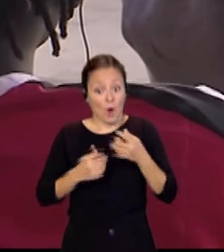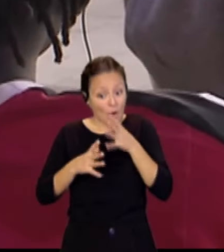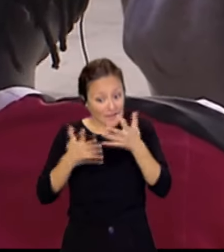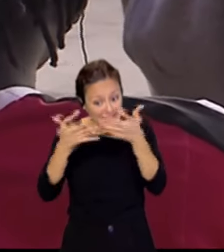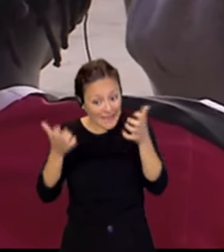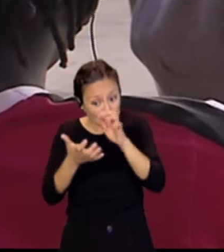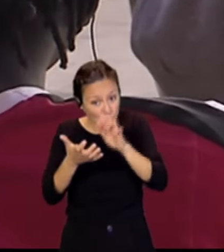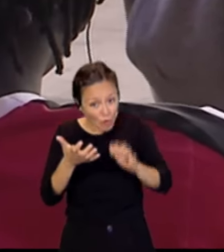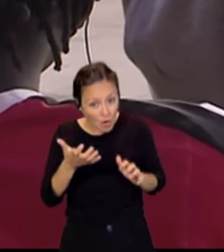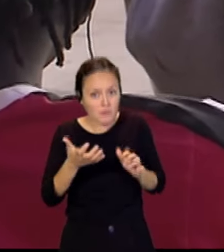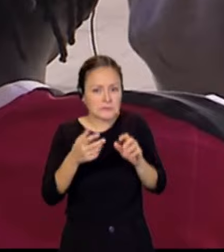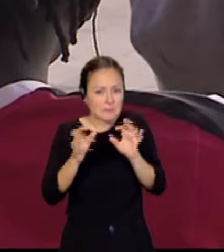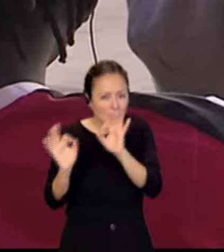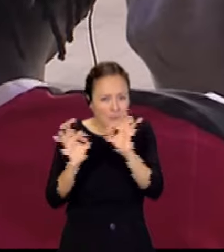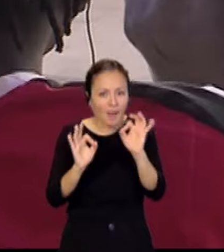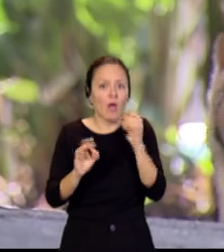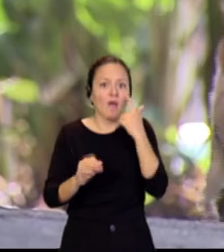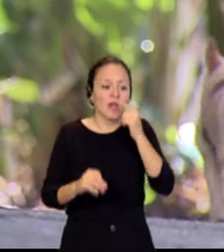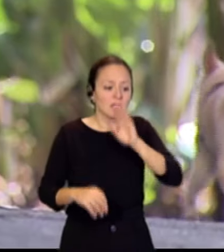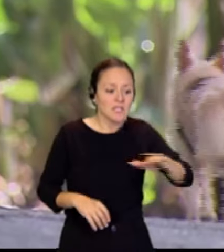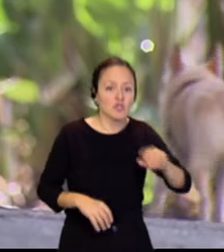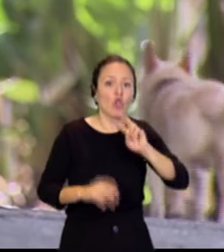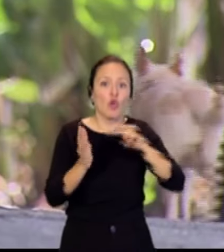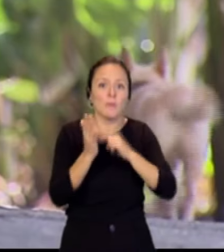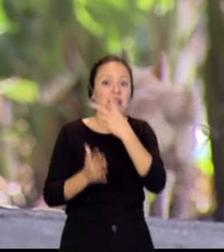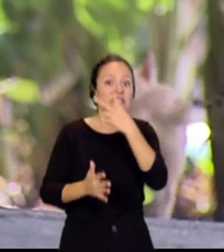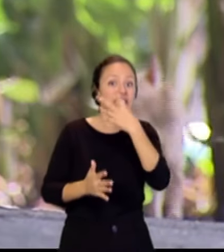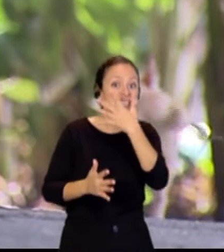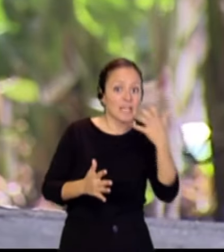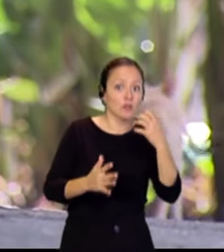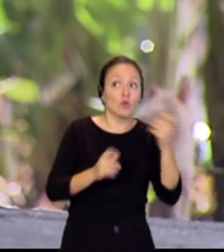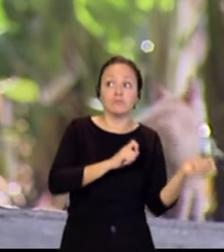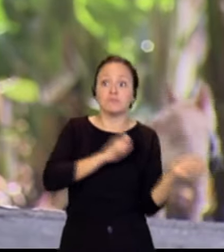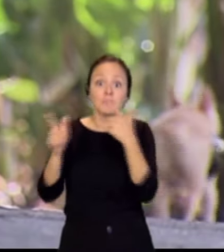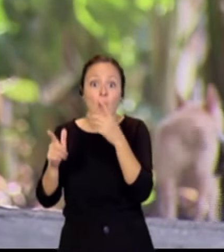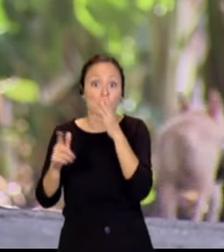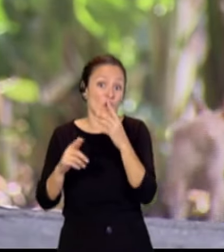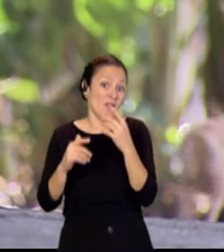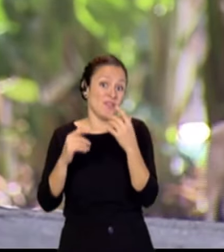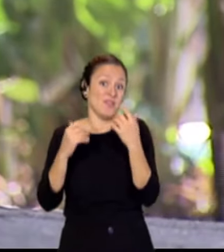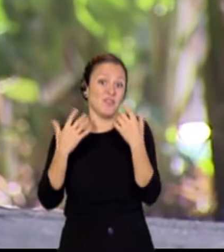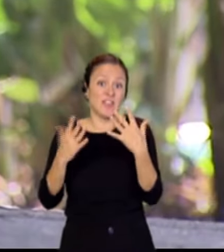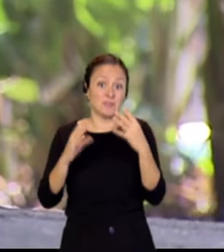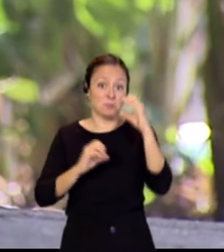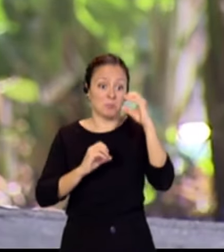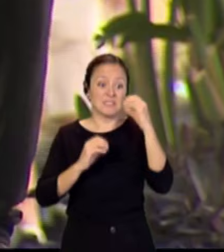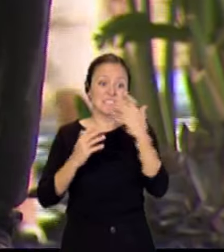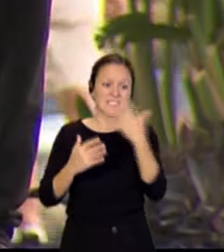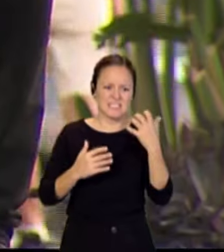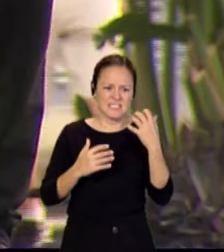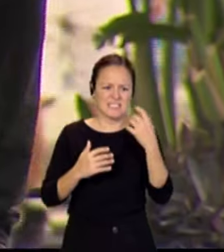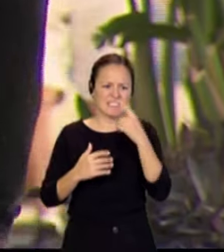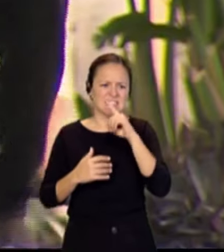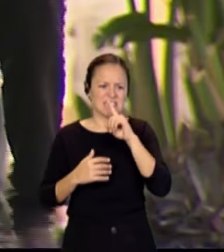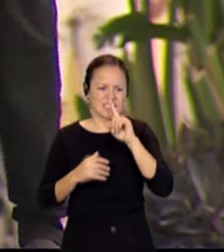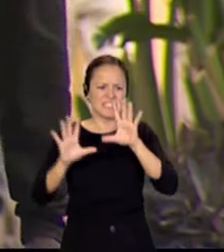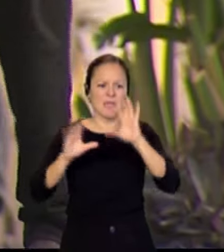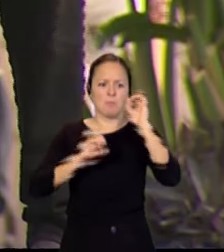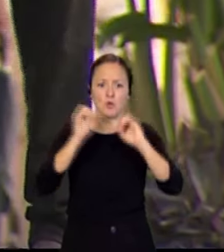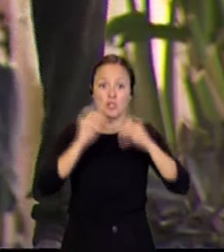acogida de 2500 niños migrantes para que cuando se supere el 10% de la capacidad de cada territorio se active la